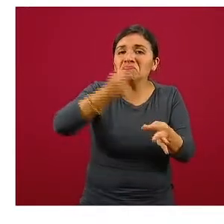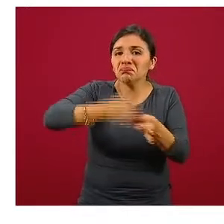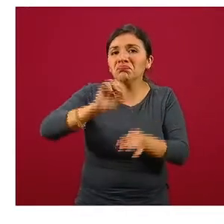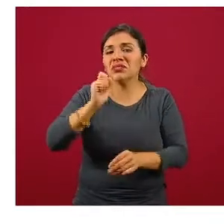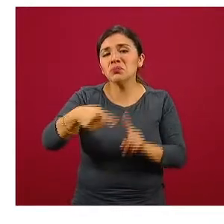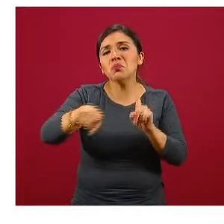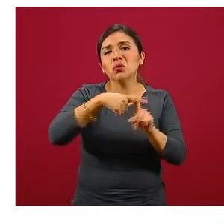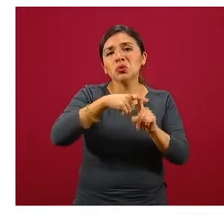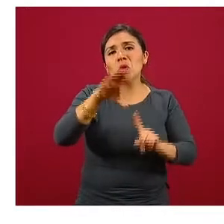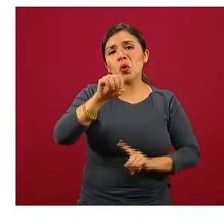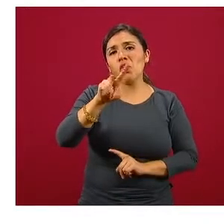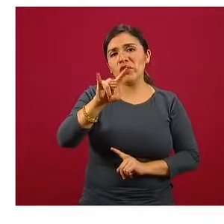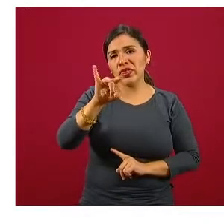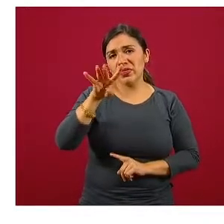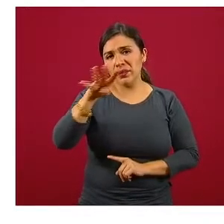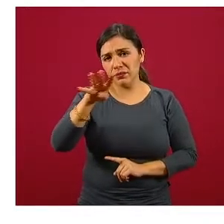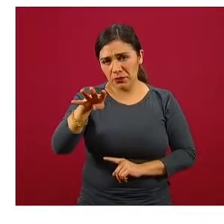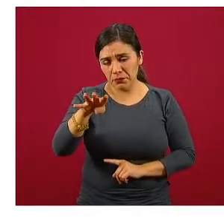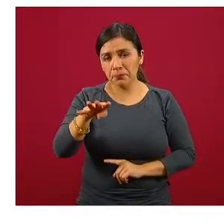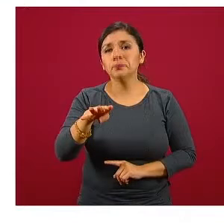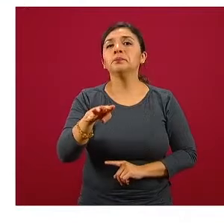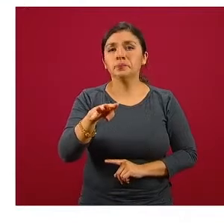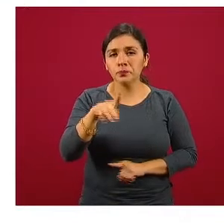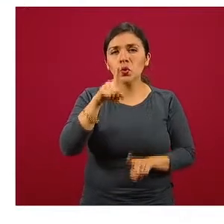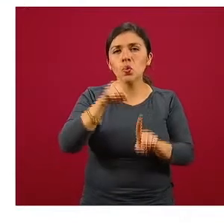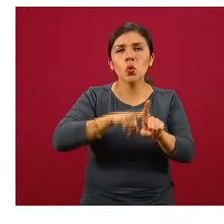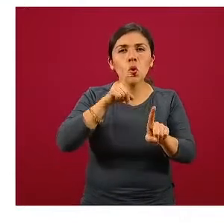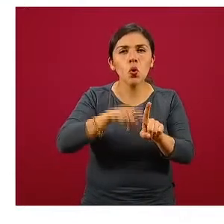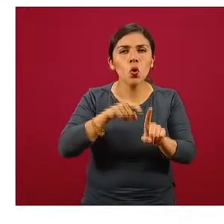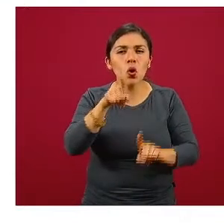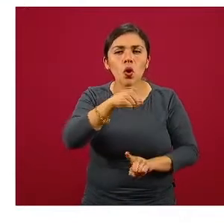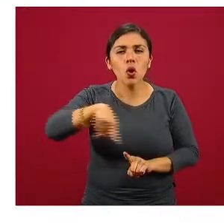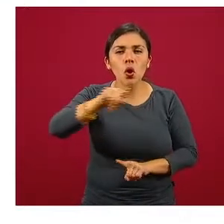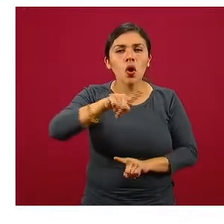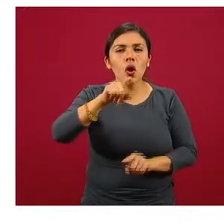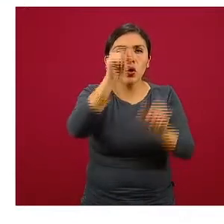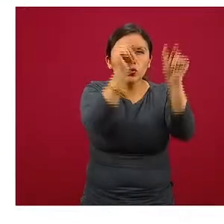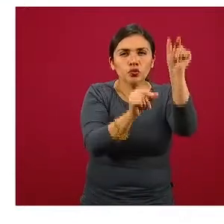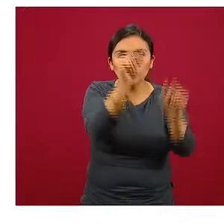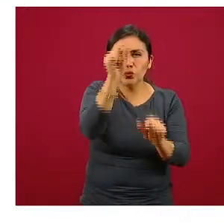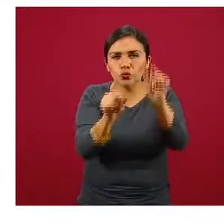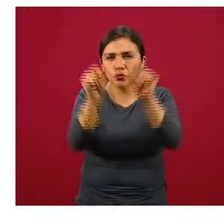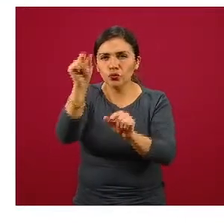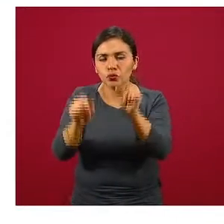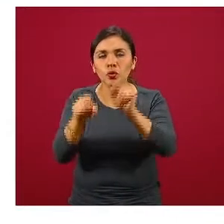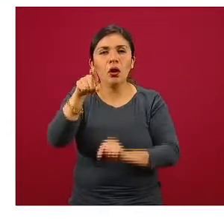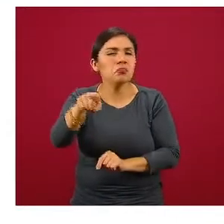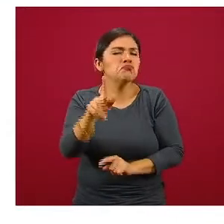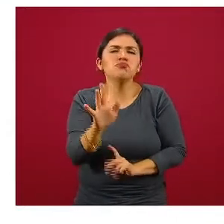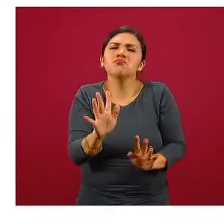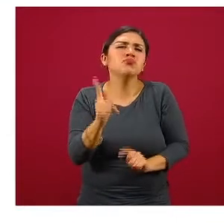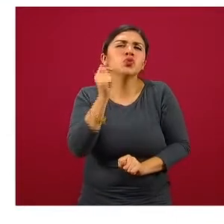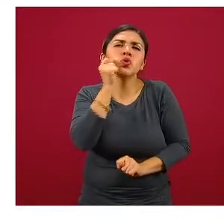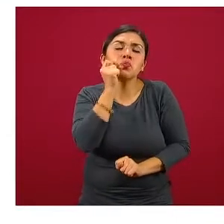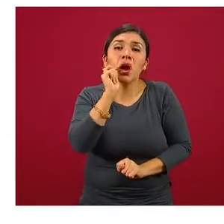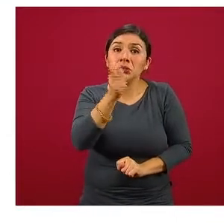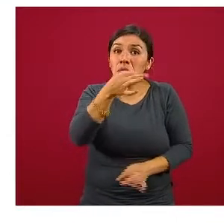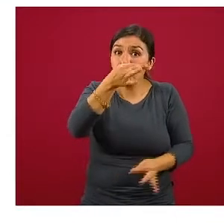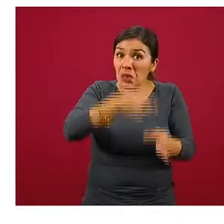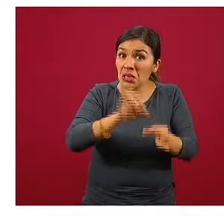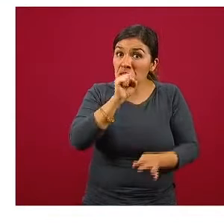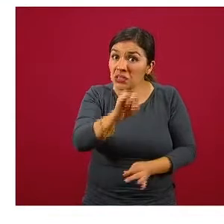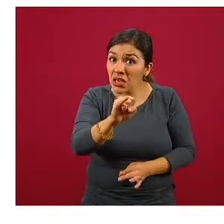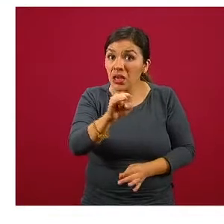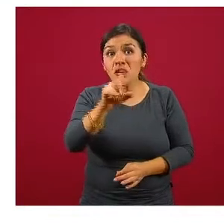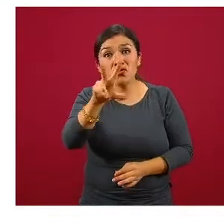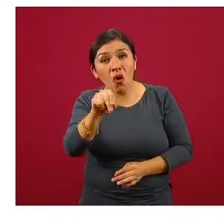casos de COVID-19. La ponemos en barras apiladas, para que independientemente de si son confirmados, que es el